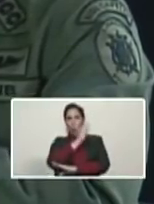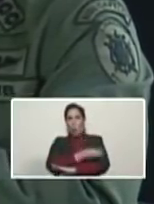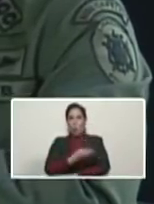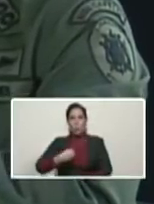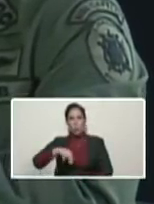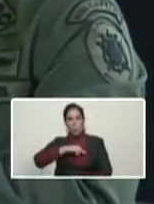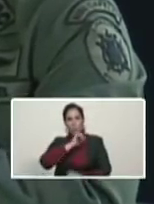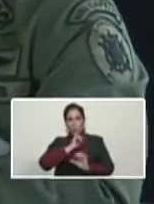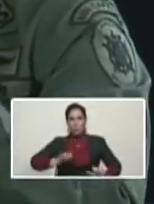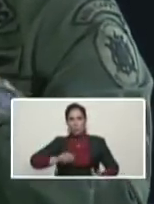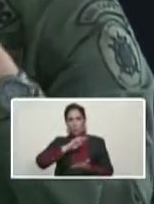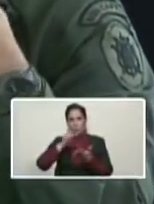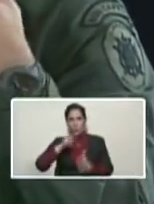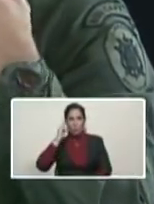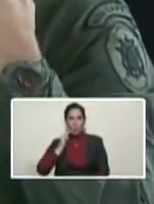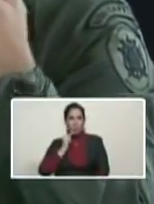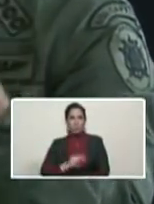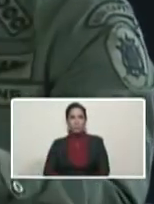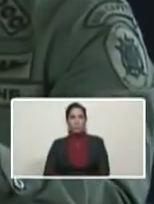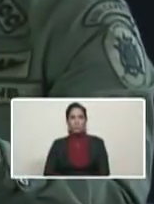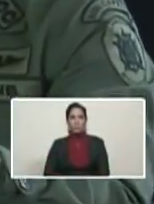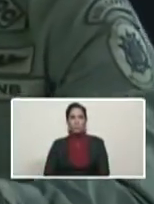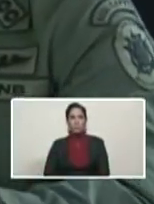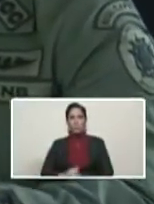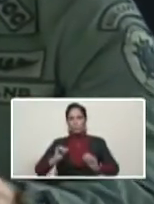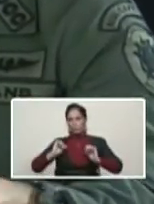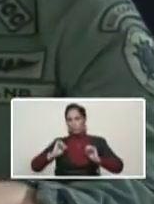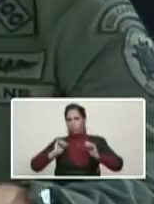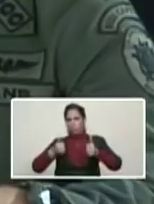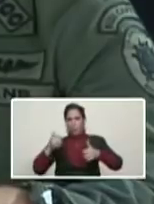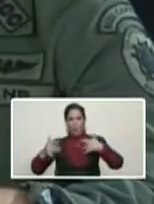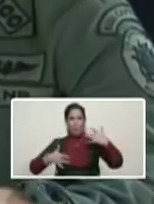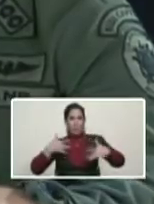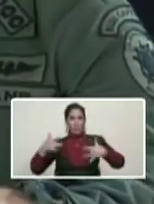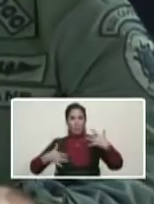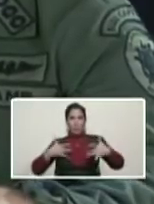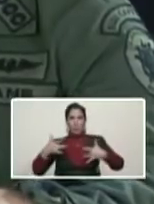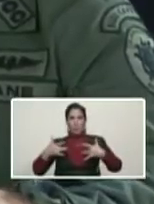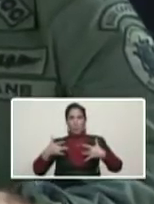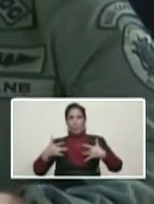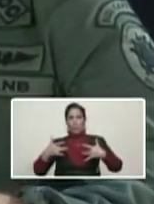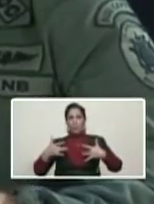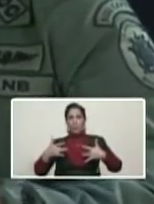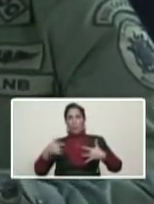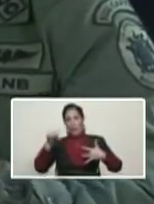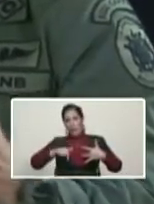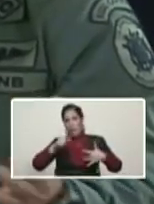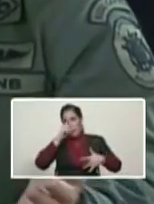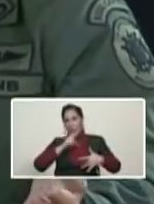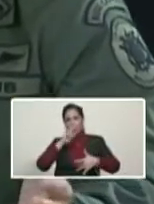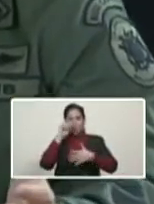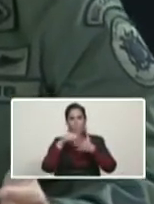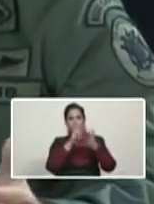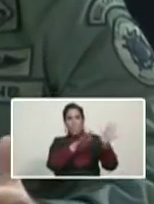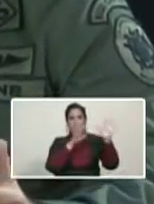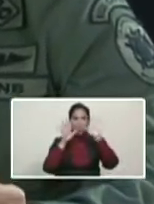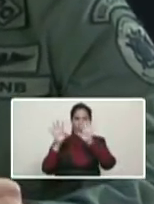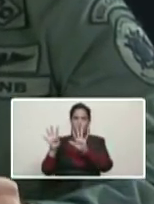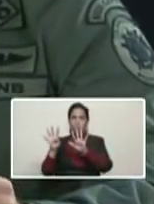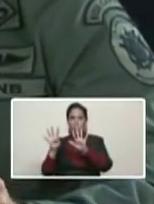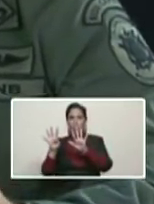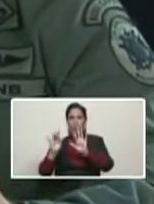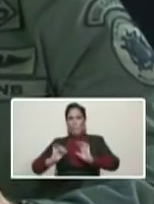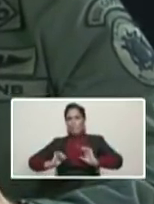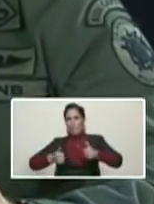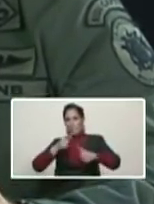Fuerza Armada Nacional Bolivariana, para iniciar las actividades de cara a este 2019. Y bueno, hemos comenzado el año,